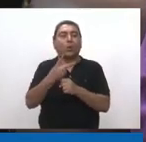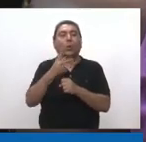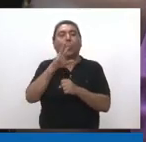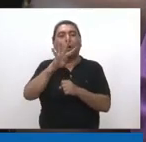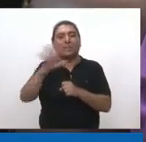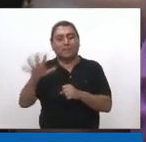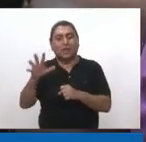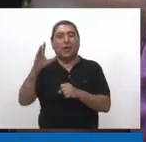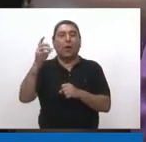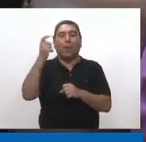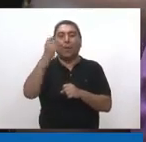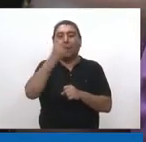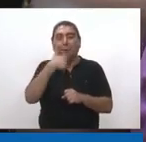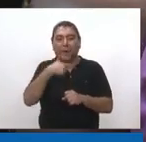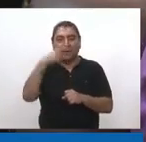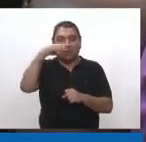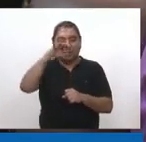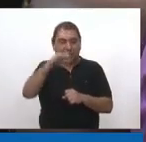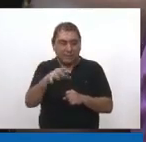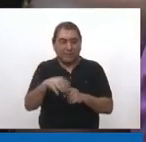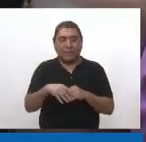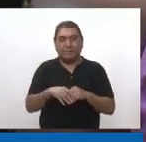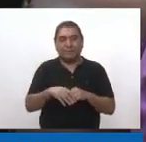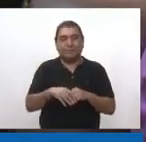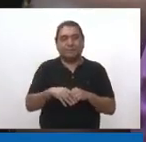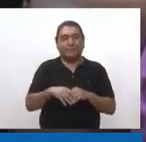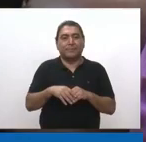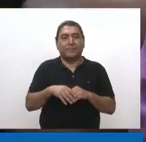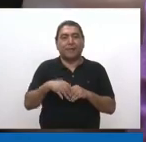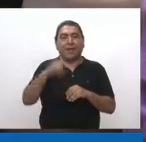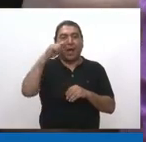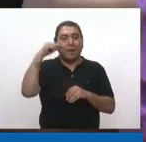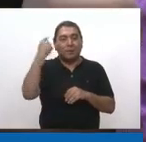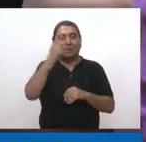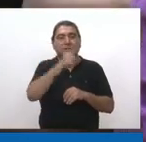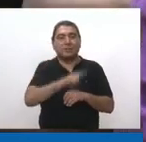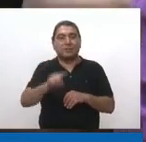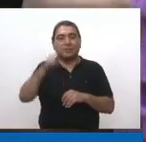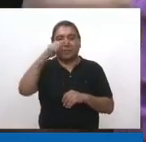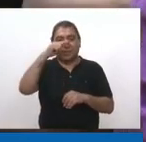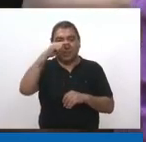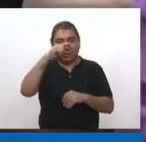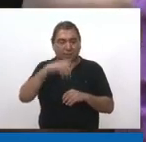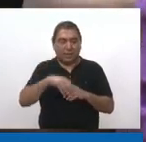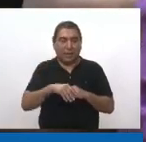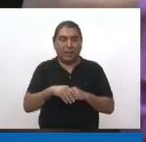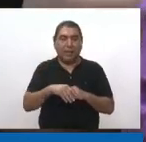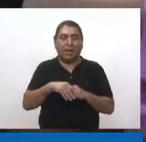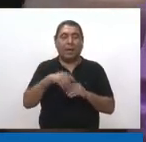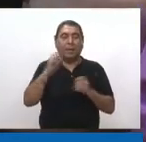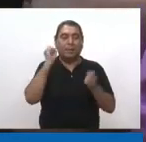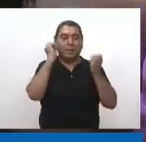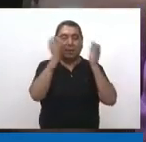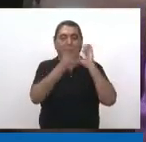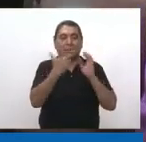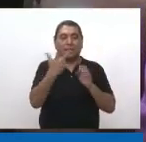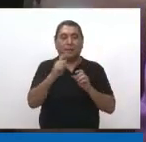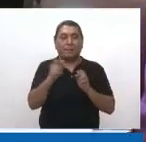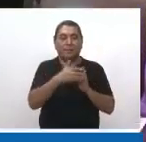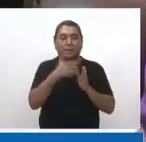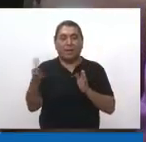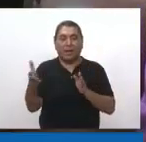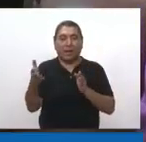Mauricio Macri, 70, Alberto Fernández, 177, Milei, 3 meses de gestión,